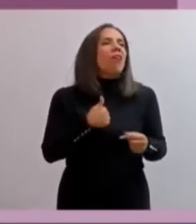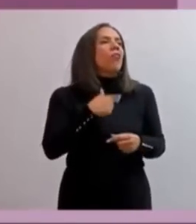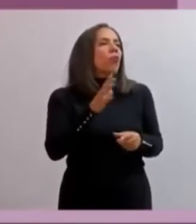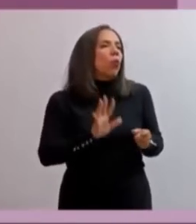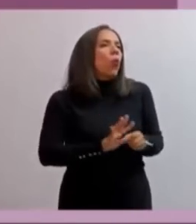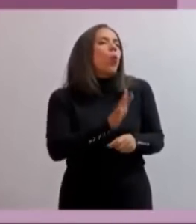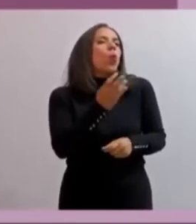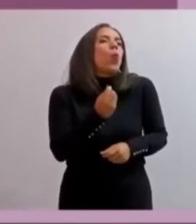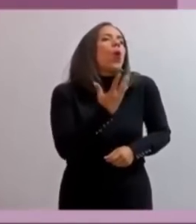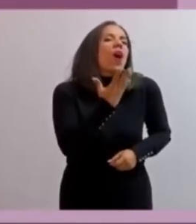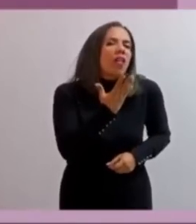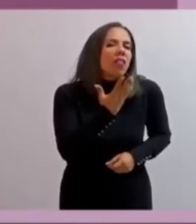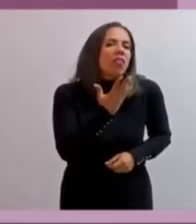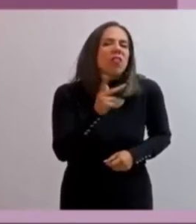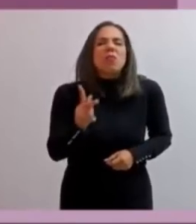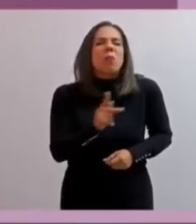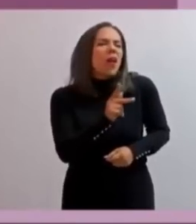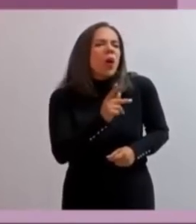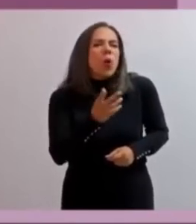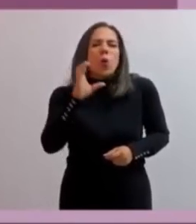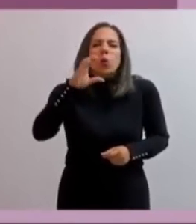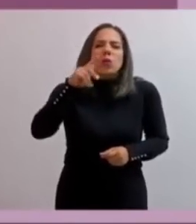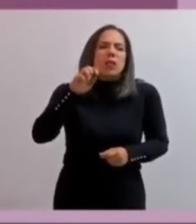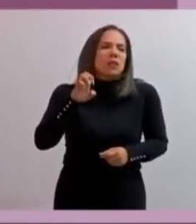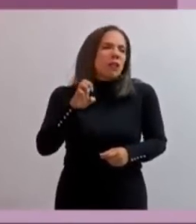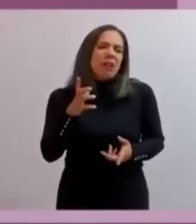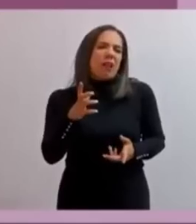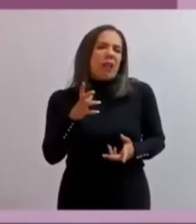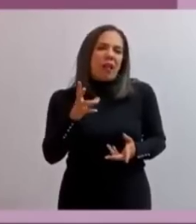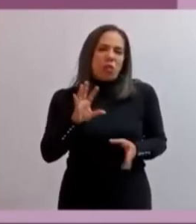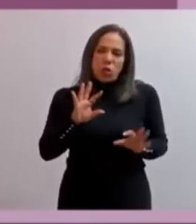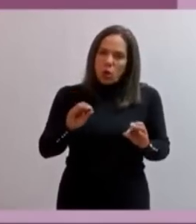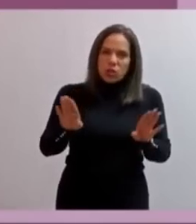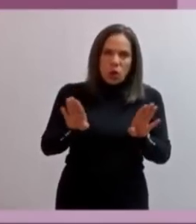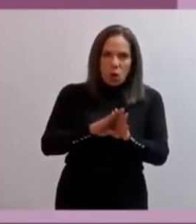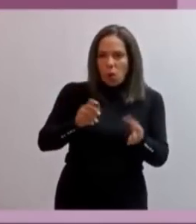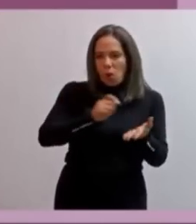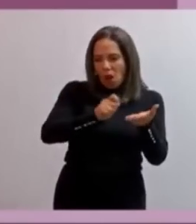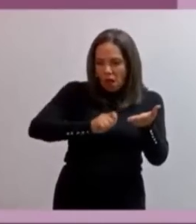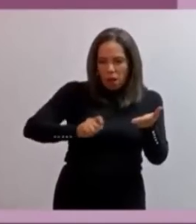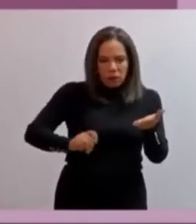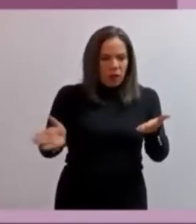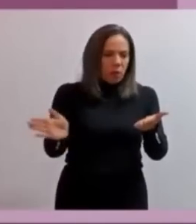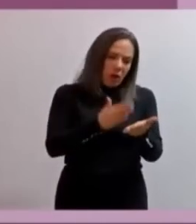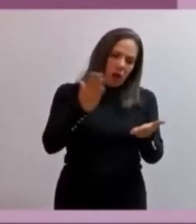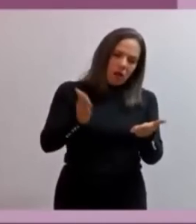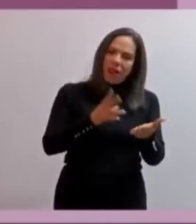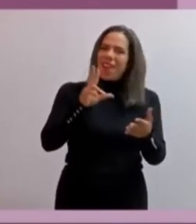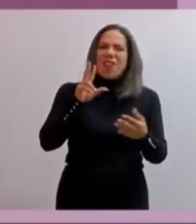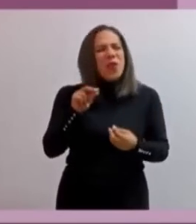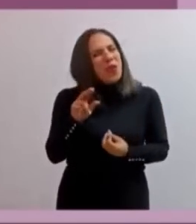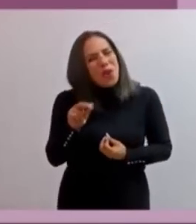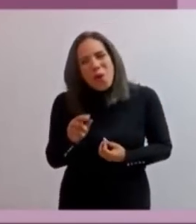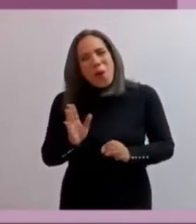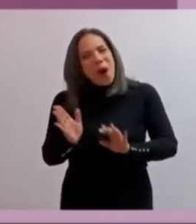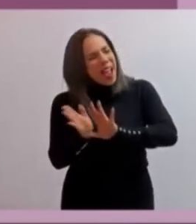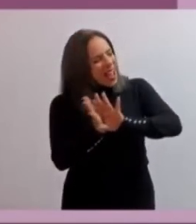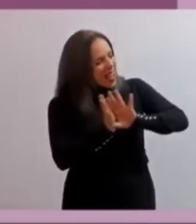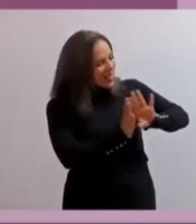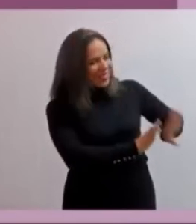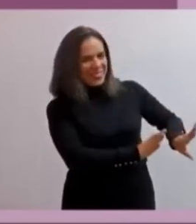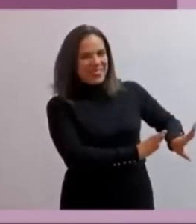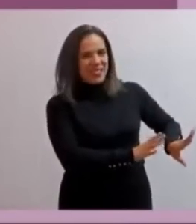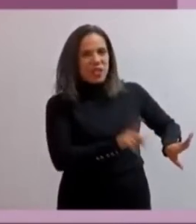este mes para poder llenar los libros de proyectos que tenemos enfrente. No, estos libros, si